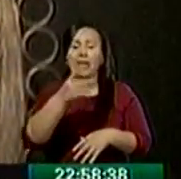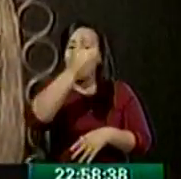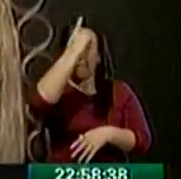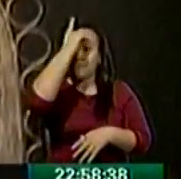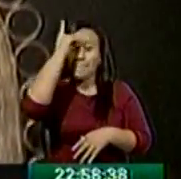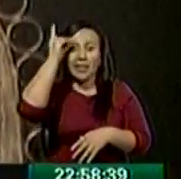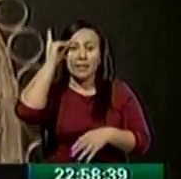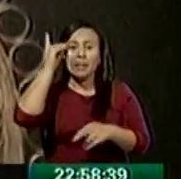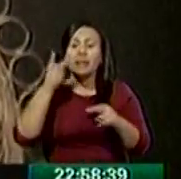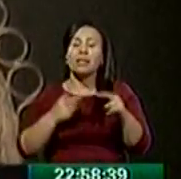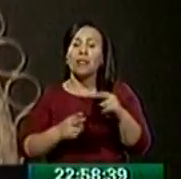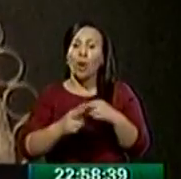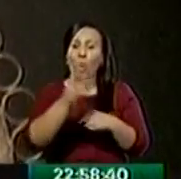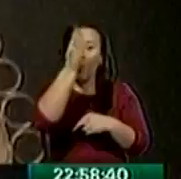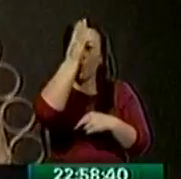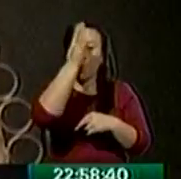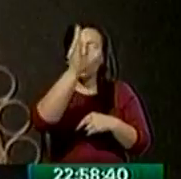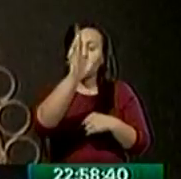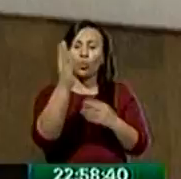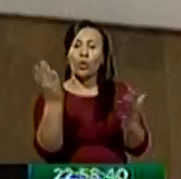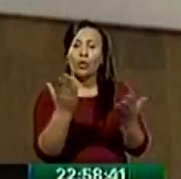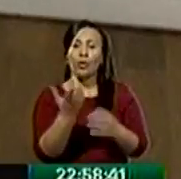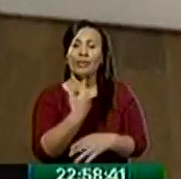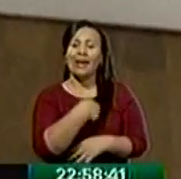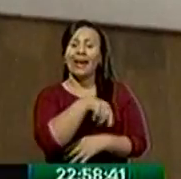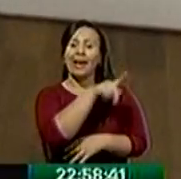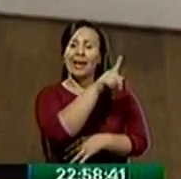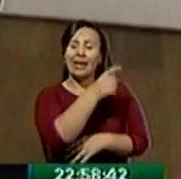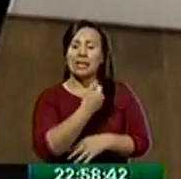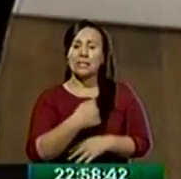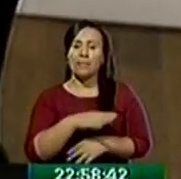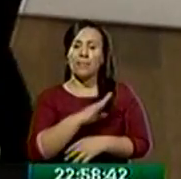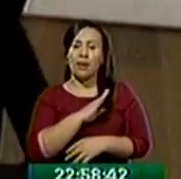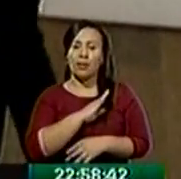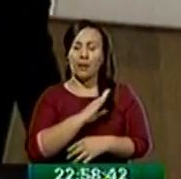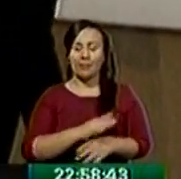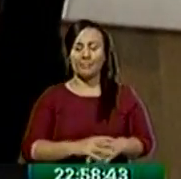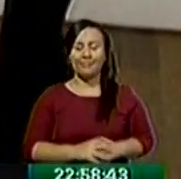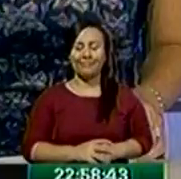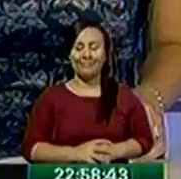inauguración del Centro Cultural Ecuatoriano en la capital española. Informó Carolina Asante.